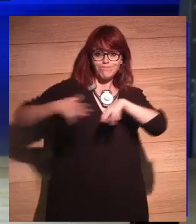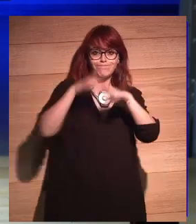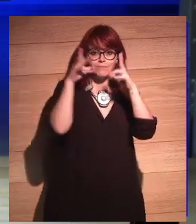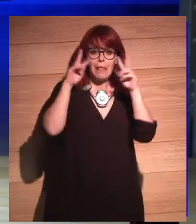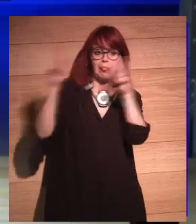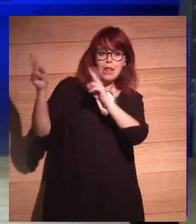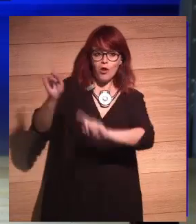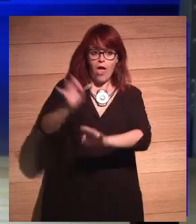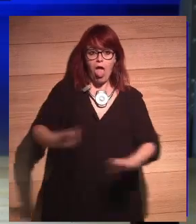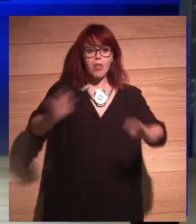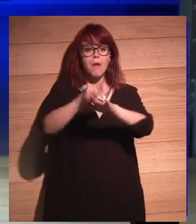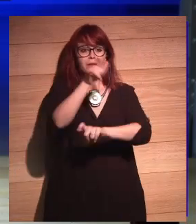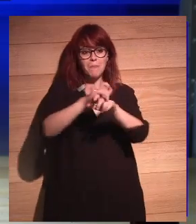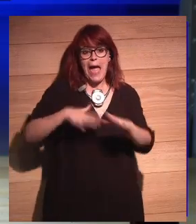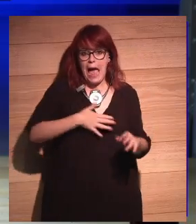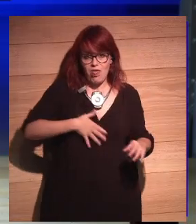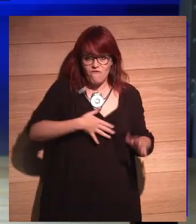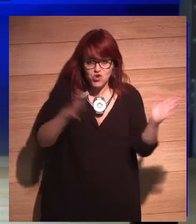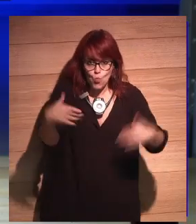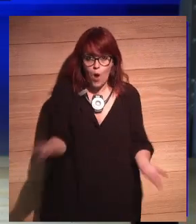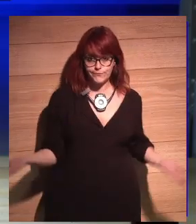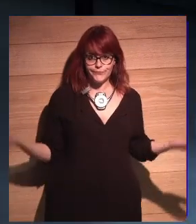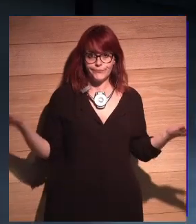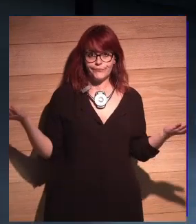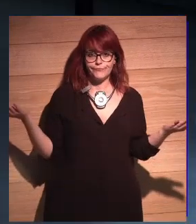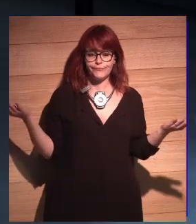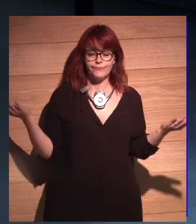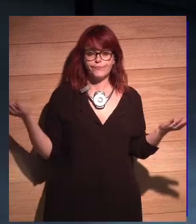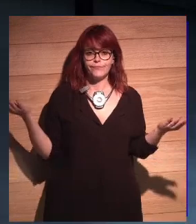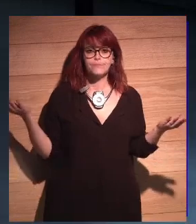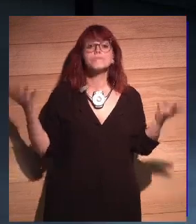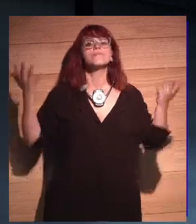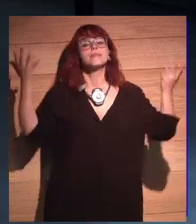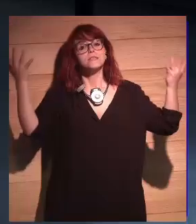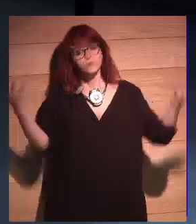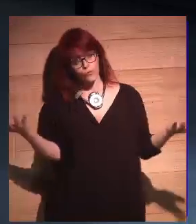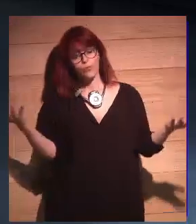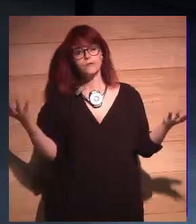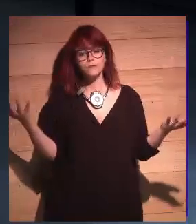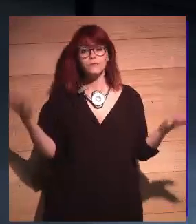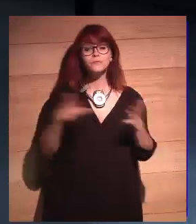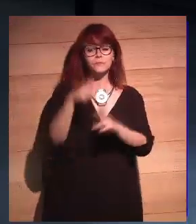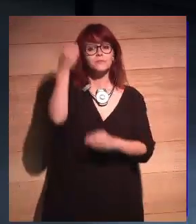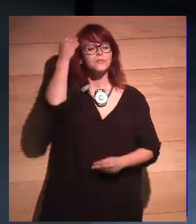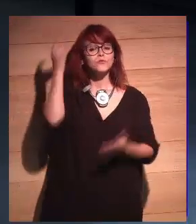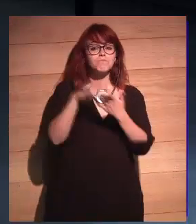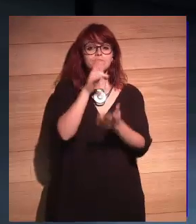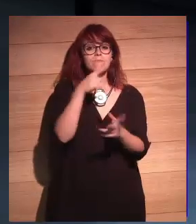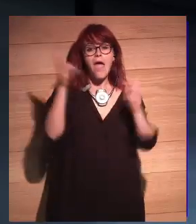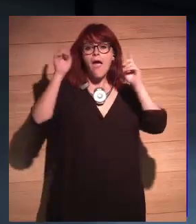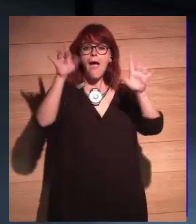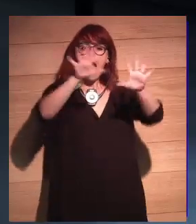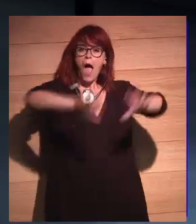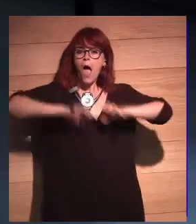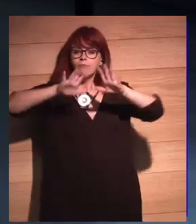ejemplo, es una sensación que no es agradable, ¿de acuerdo? Entonces, creo que todas esas lecciones proceden de